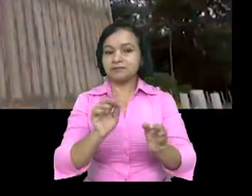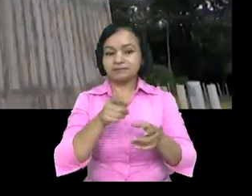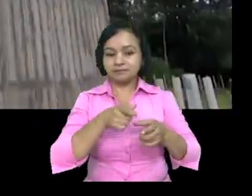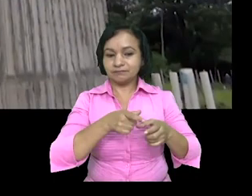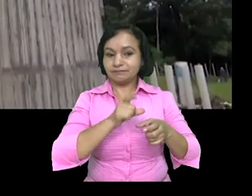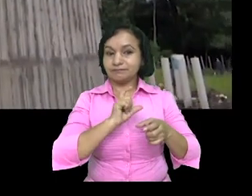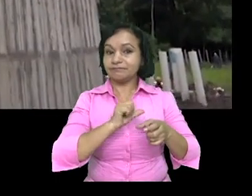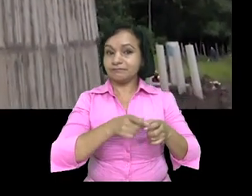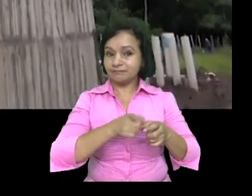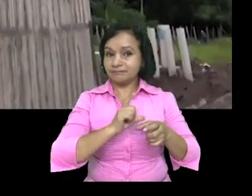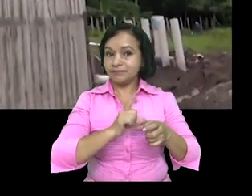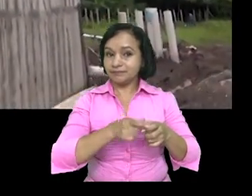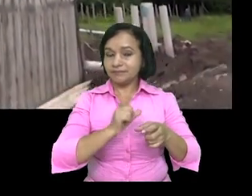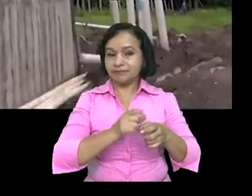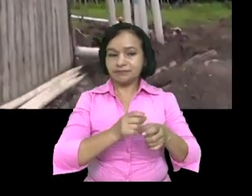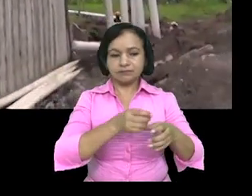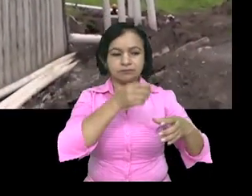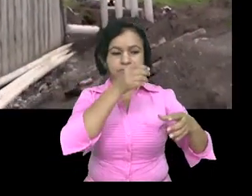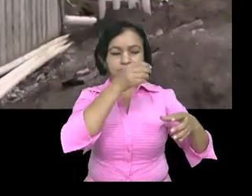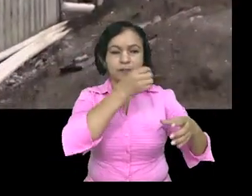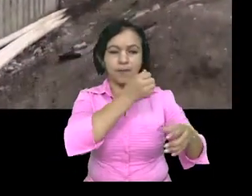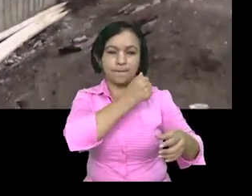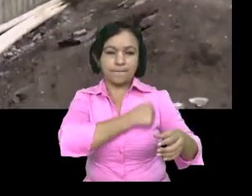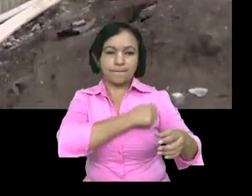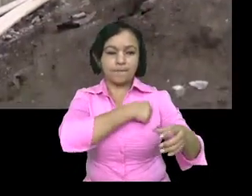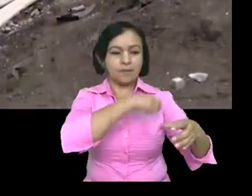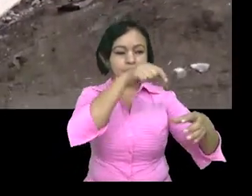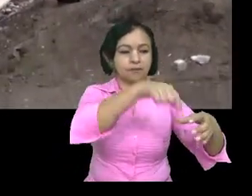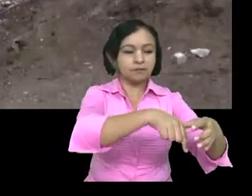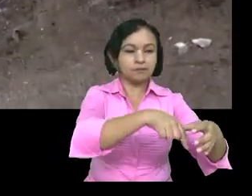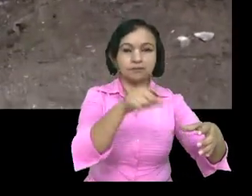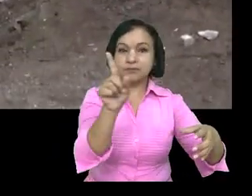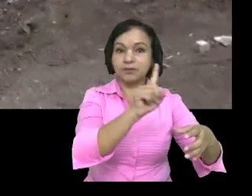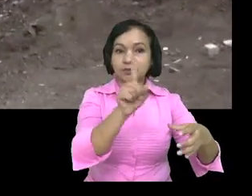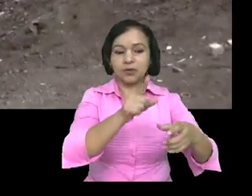incluye no letrinas, sino hemos visto instalación de